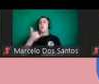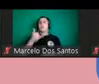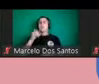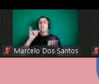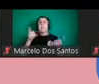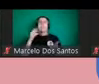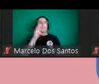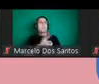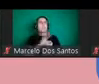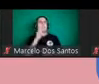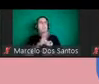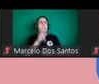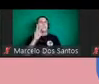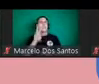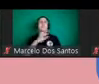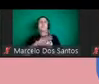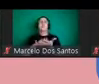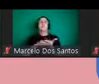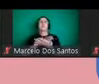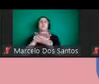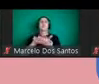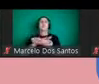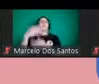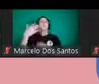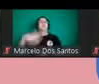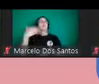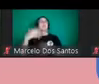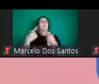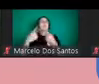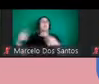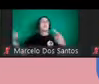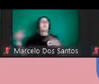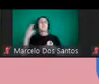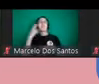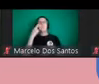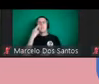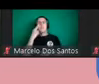situaciones. Seguro, aquí estamos muchísimas personas. Quien más, quien menos habrá